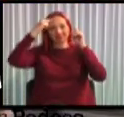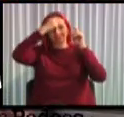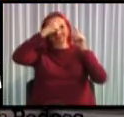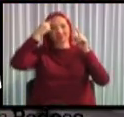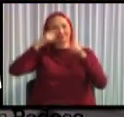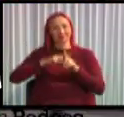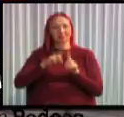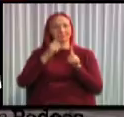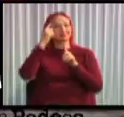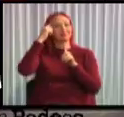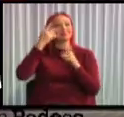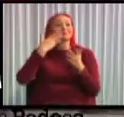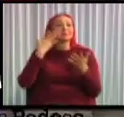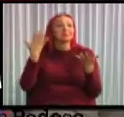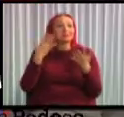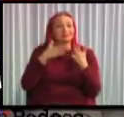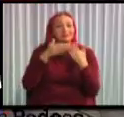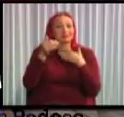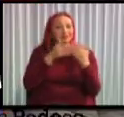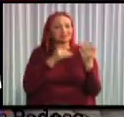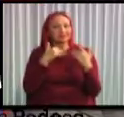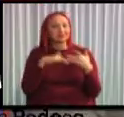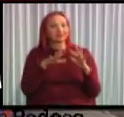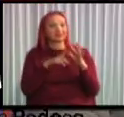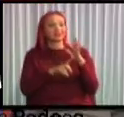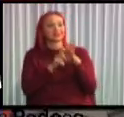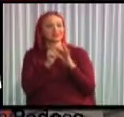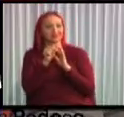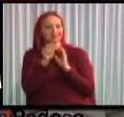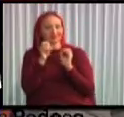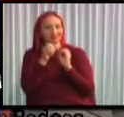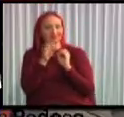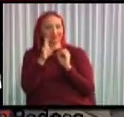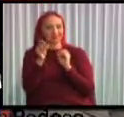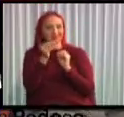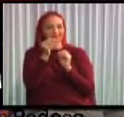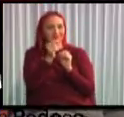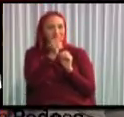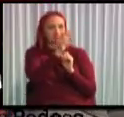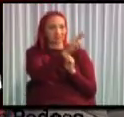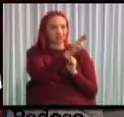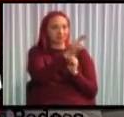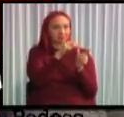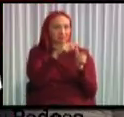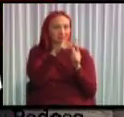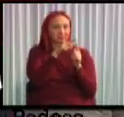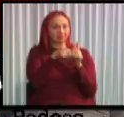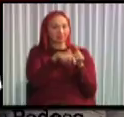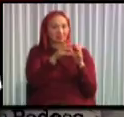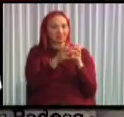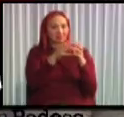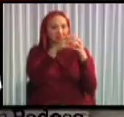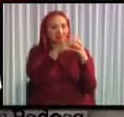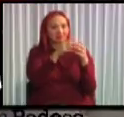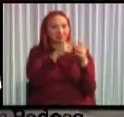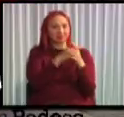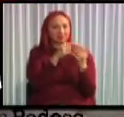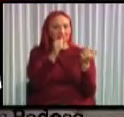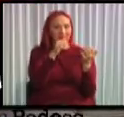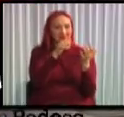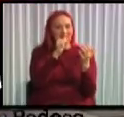todo. Porque a pesar de que soy un poquito más joven que Roger, esas bolas también cuando se